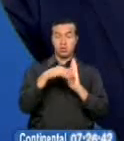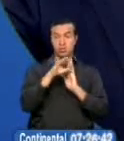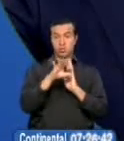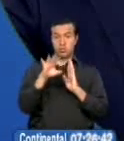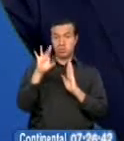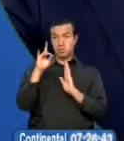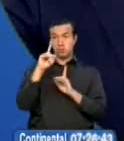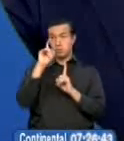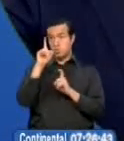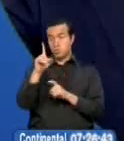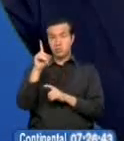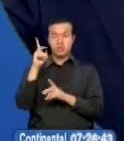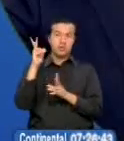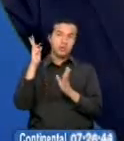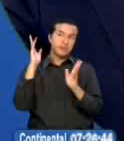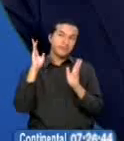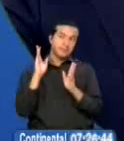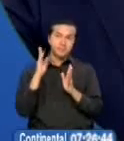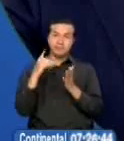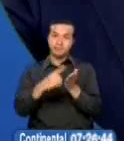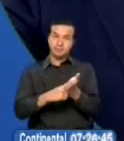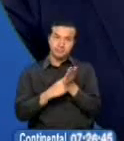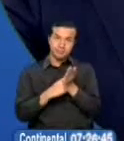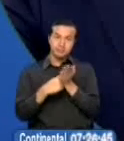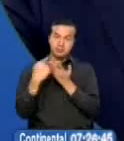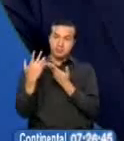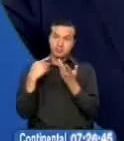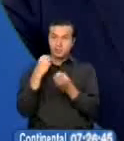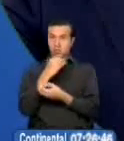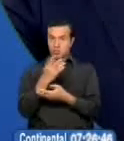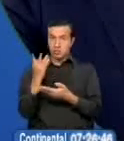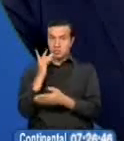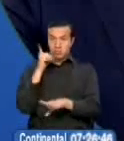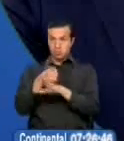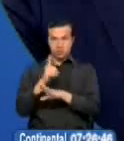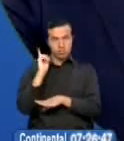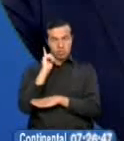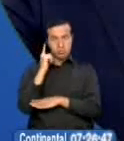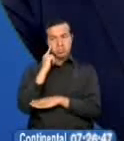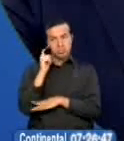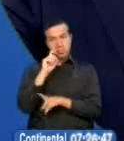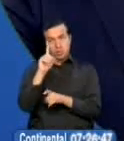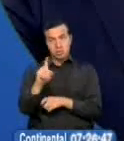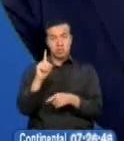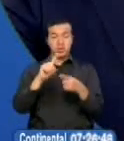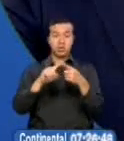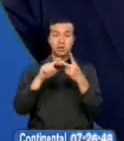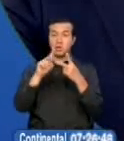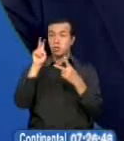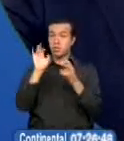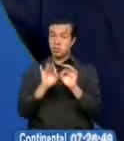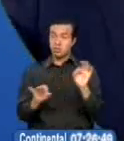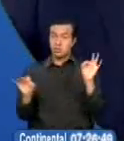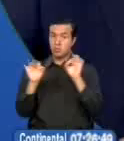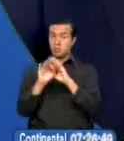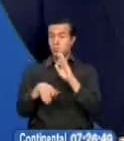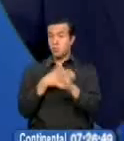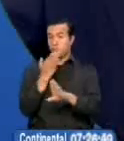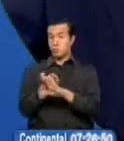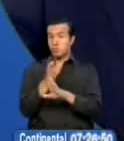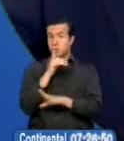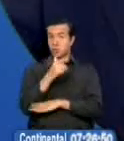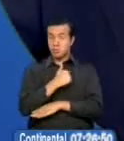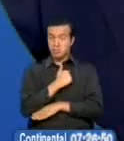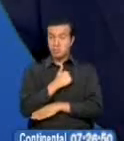Estoy planteando esto como un tema para debatir, para socializar, no es una imposición. Pero hay temas fundamentales, yo creo que hay propuestas por parte de